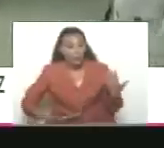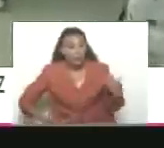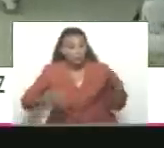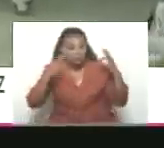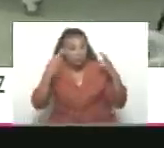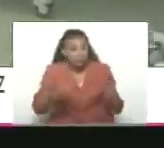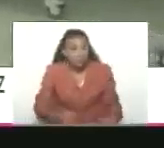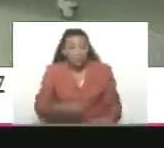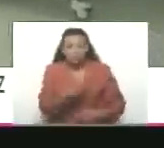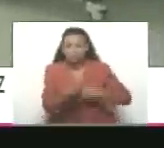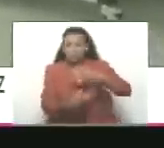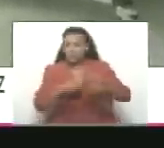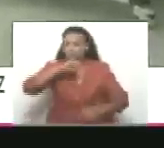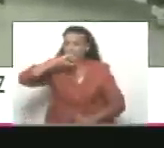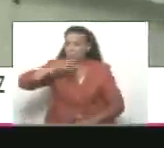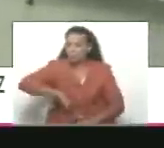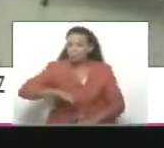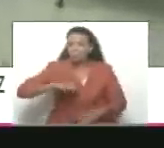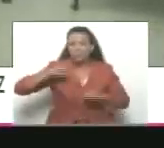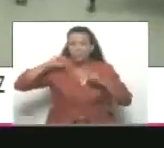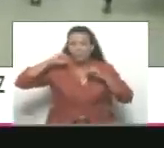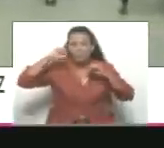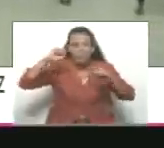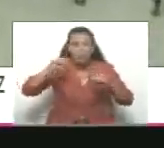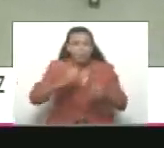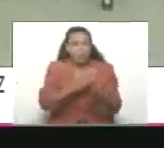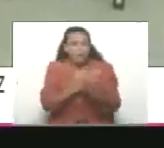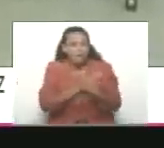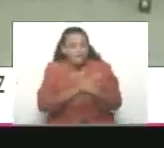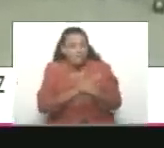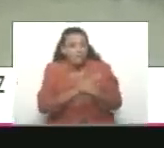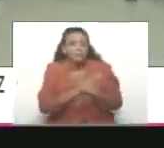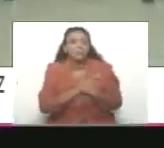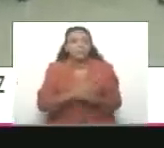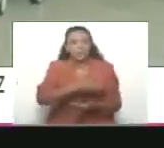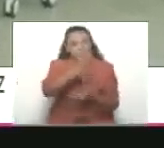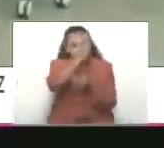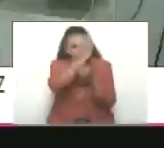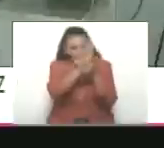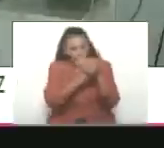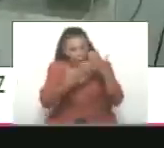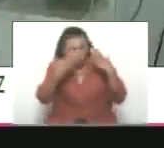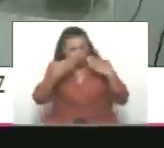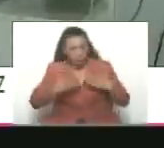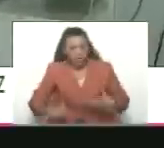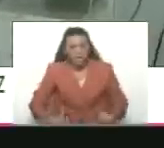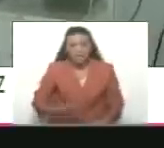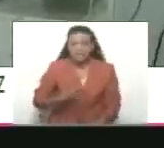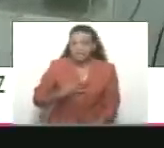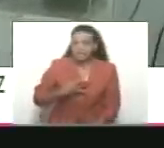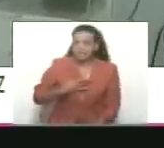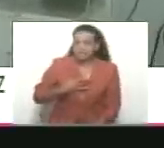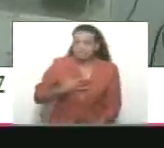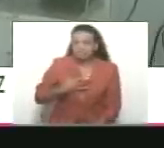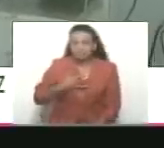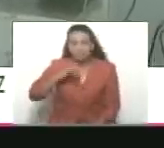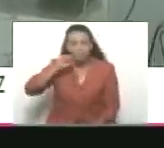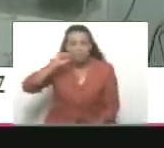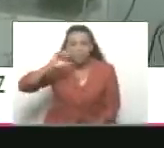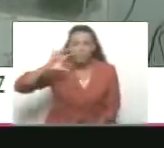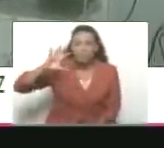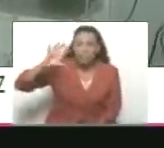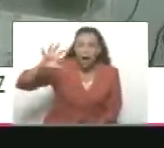un compromiso Revolucionario con su cariño con su amor con su humanidad con ese sentimiento de patria